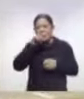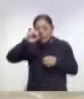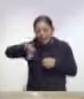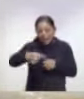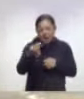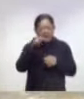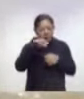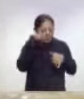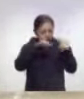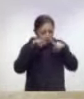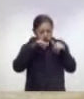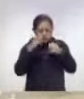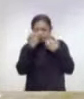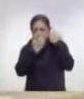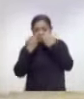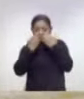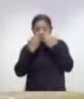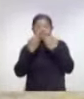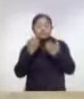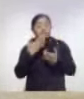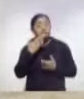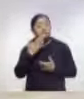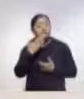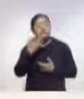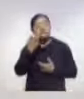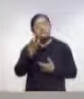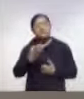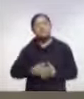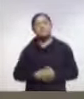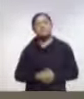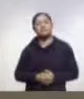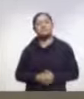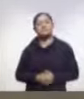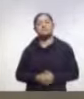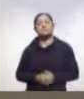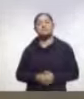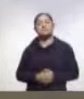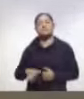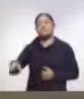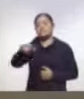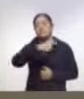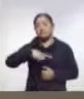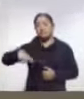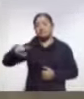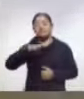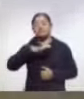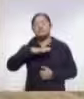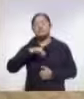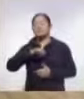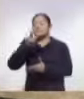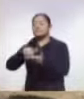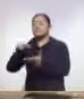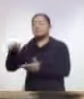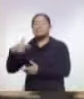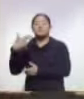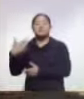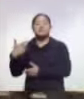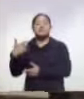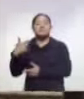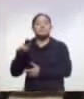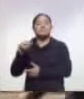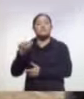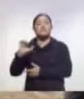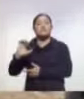Afortunadamente se nos ha dado gracias a ello. El hauey está ubicado en la comunidad de Kuashinka y beneficia a más de